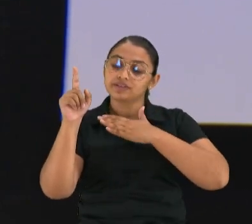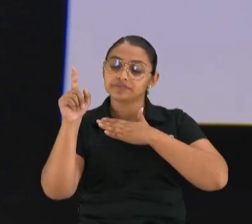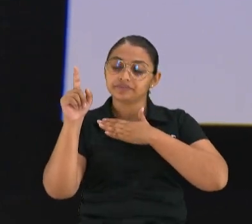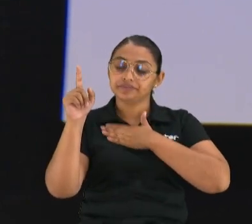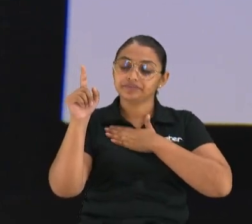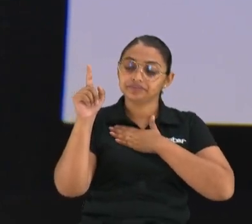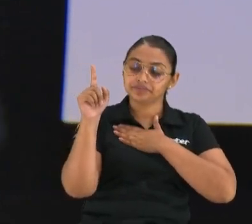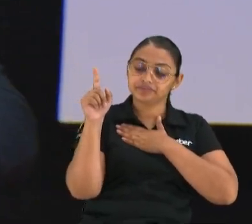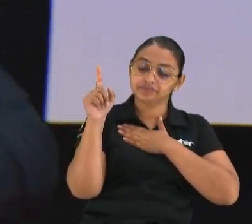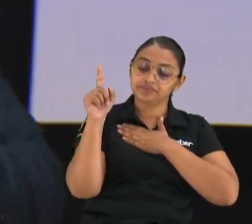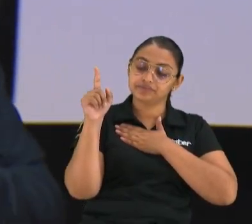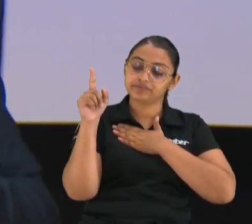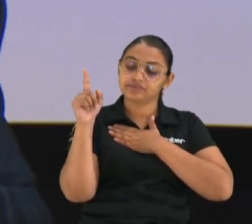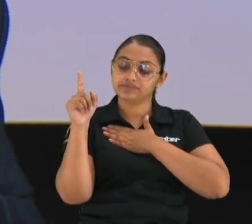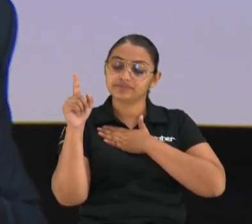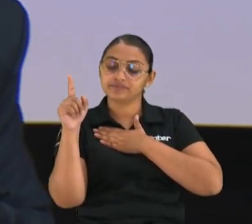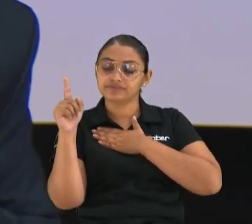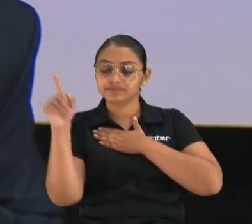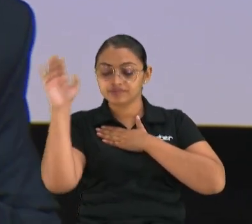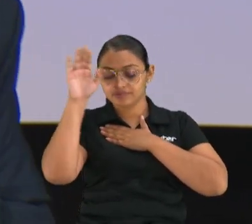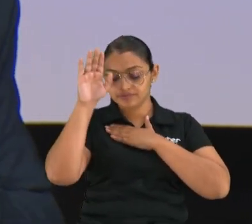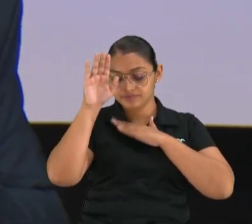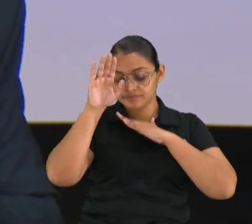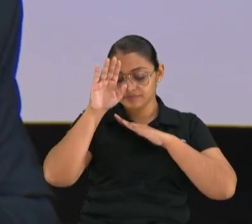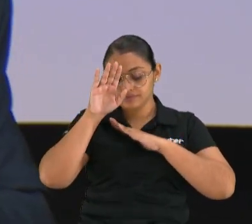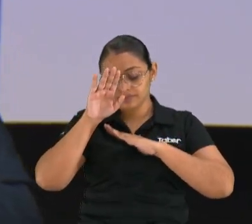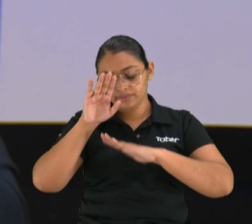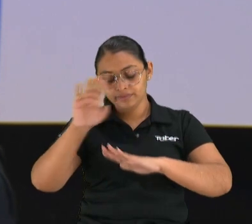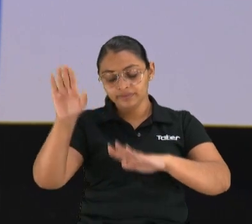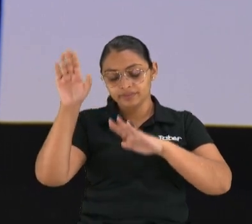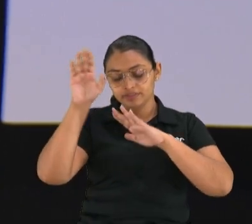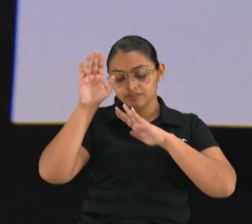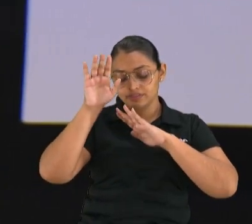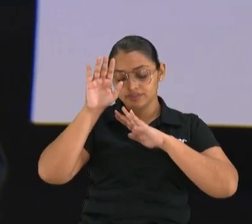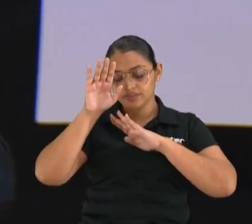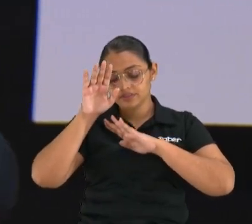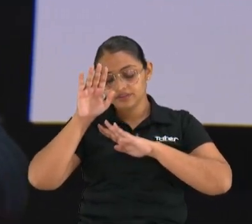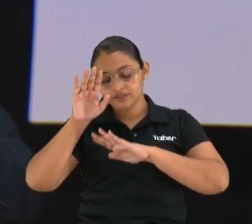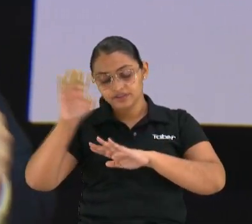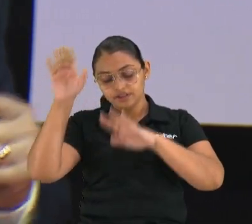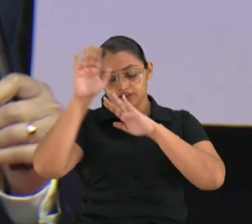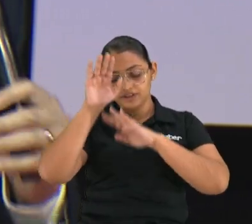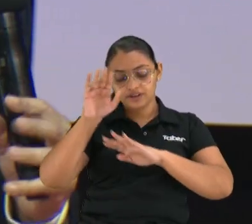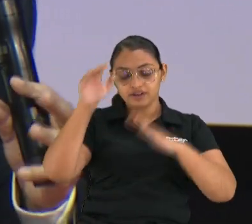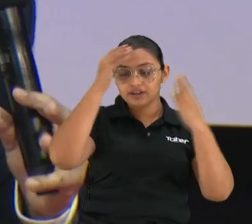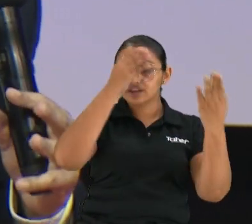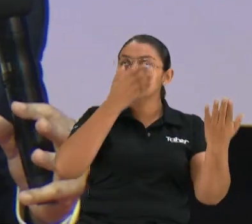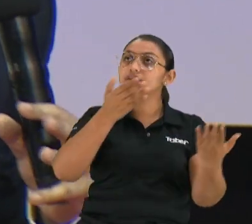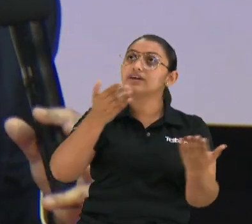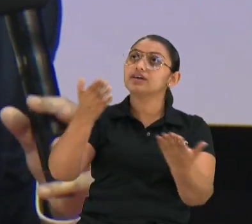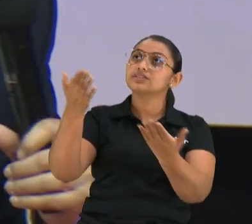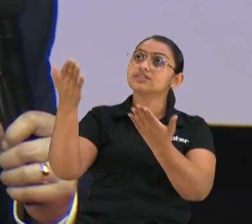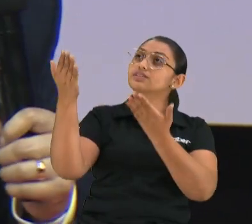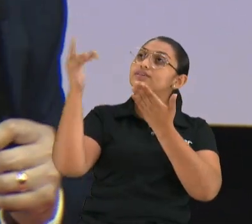Recibe mi vida con todo el corazón adoración